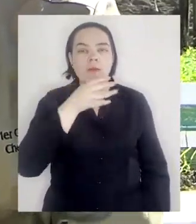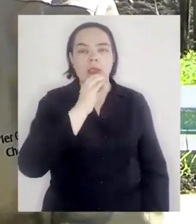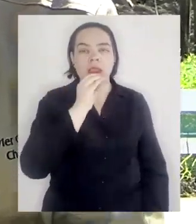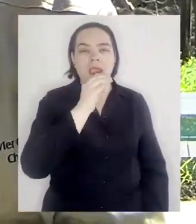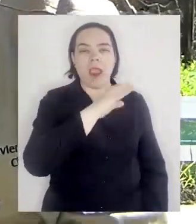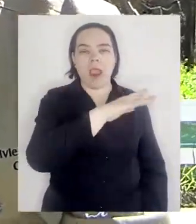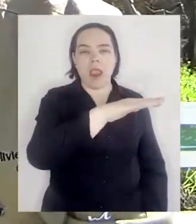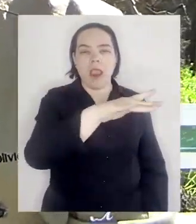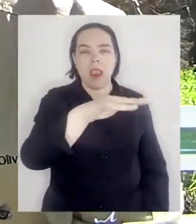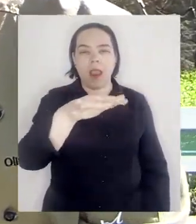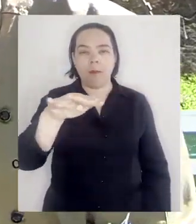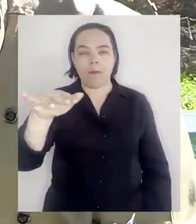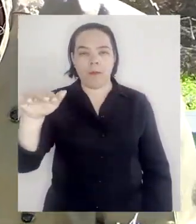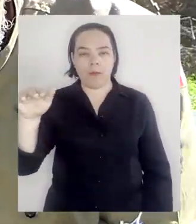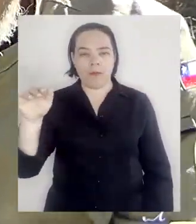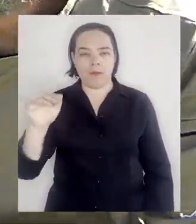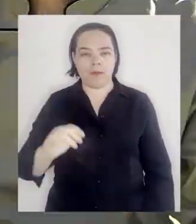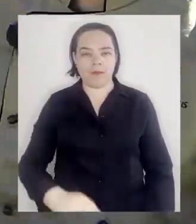de los esteros.